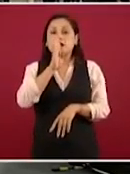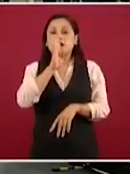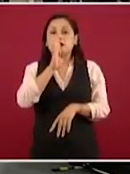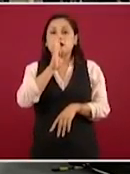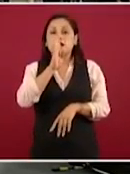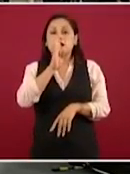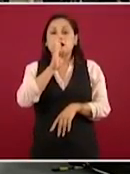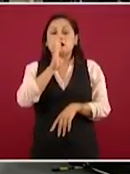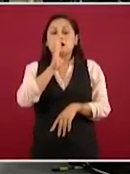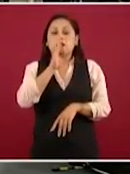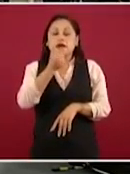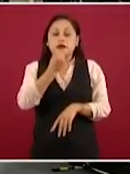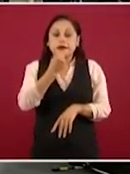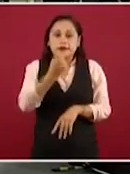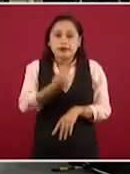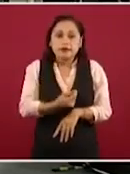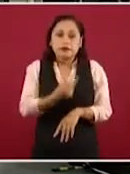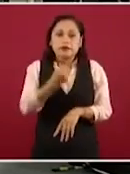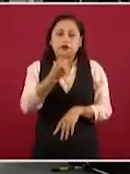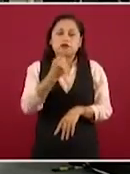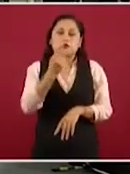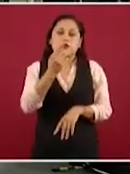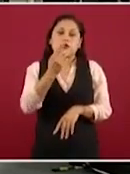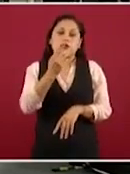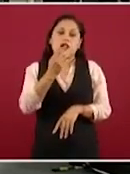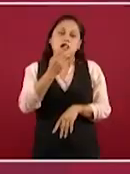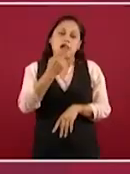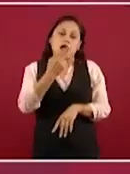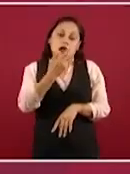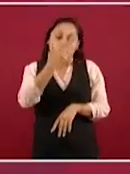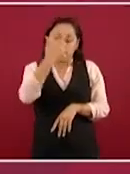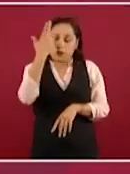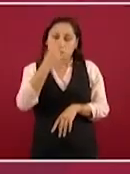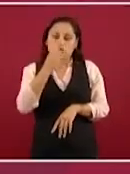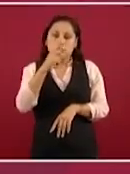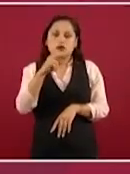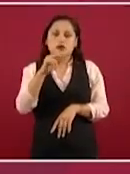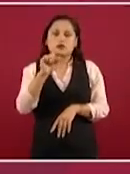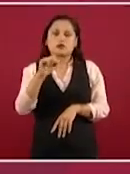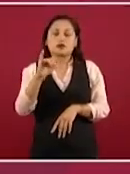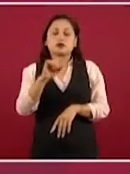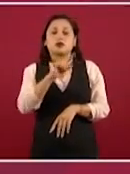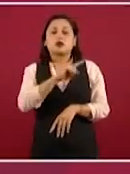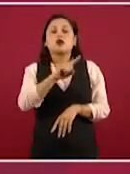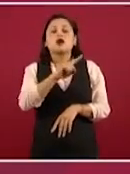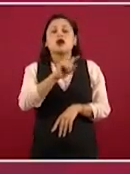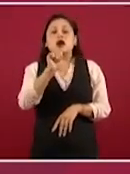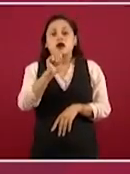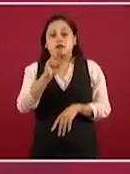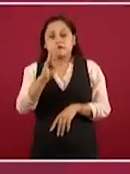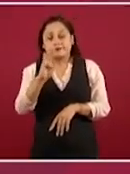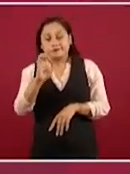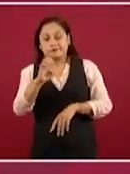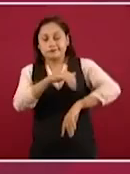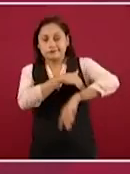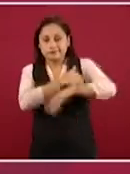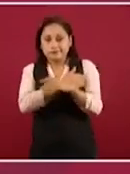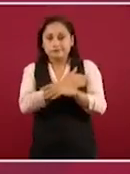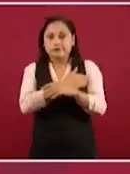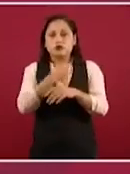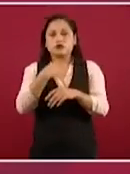la guardería de Hermosillo, de estarme reuniendo periódicamente, y